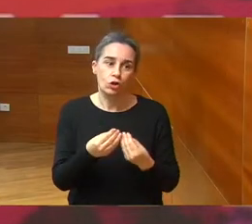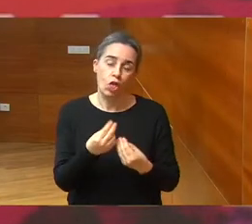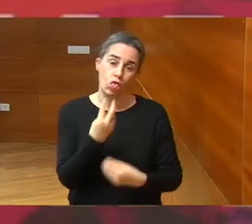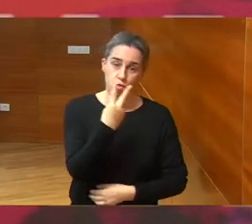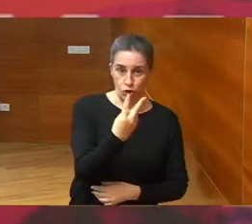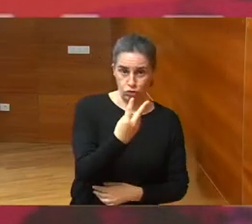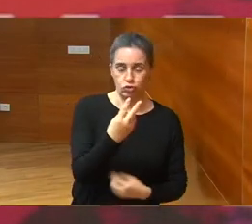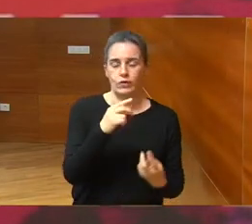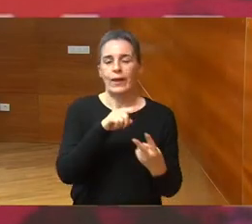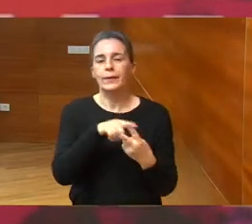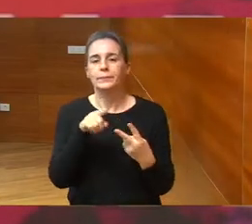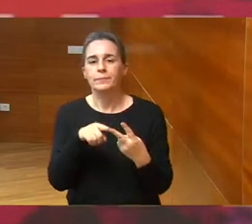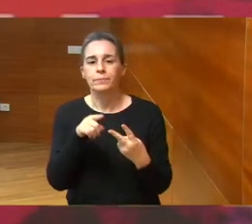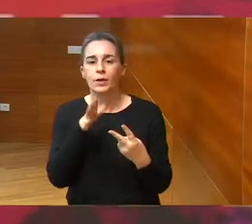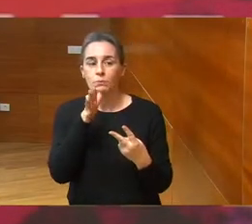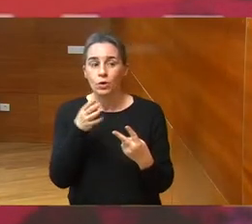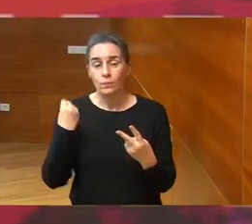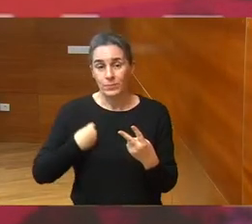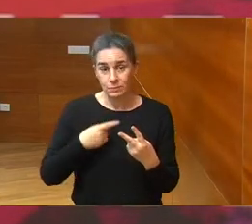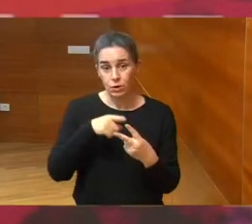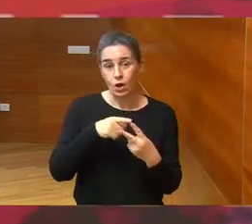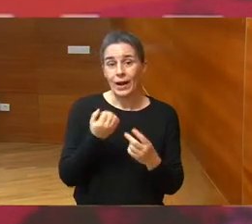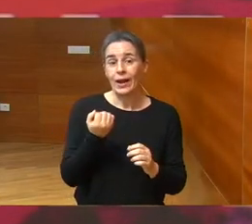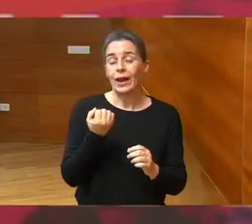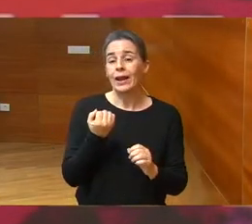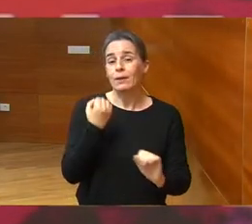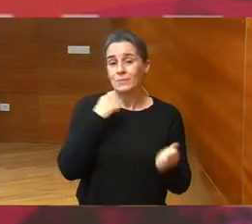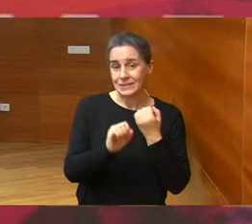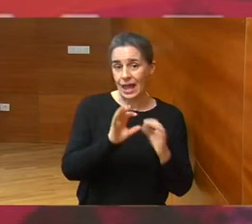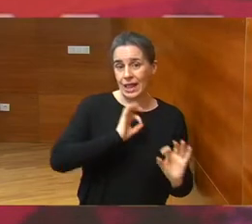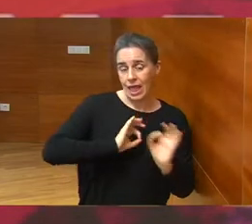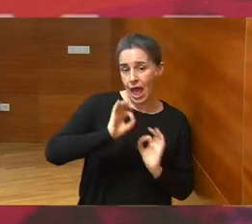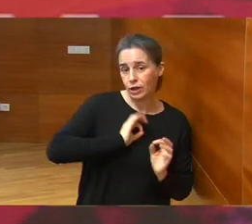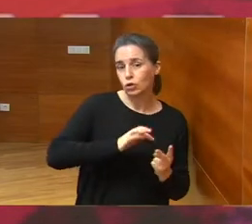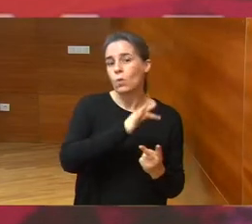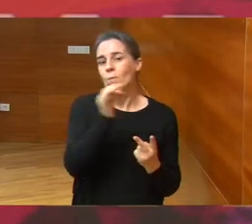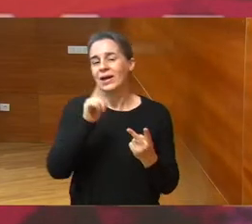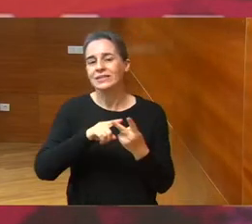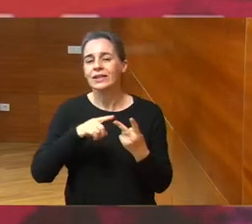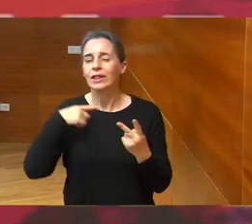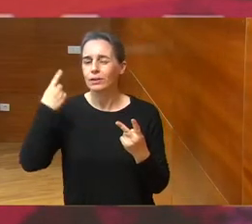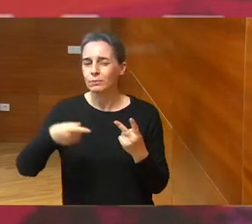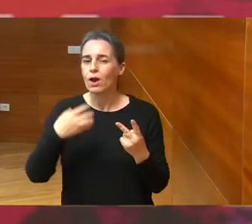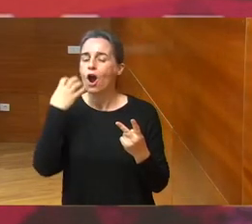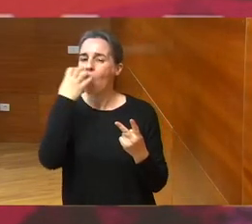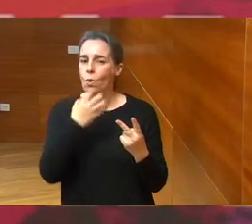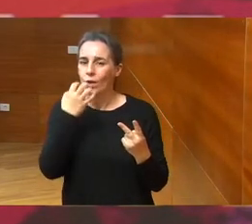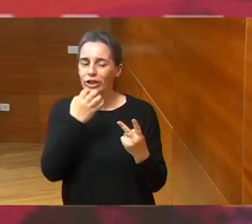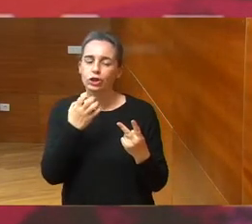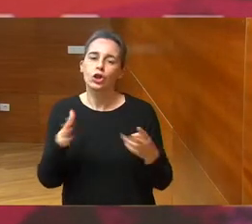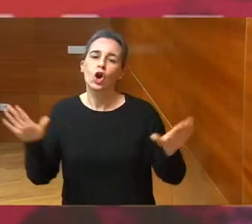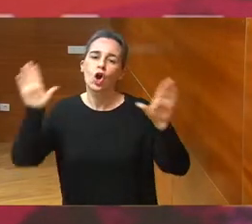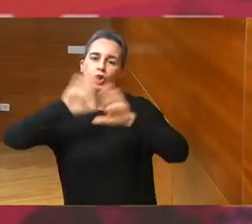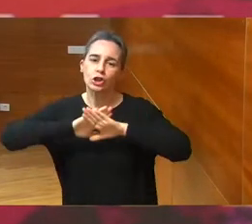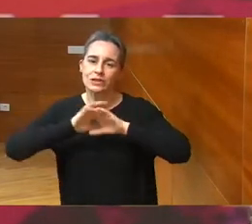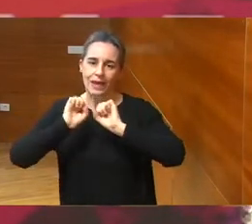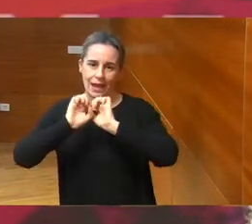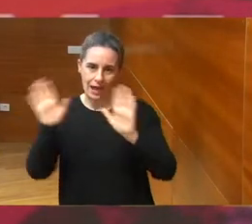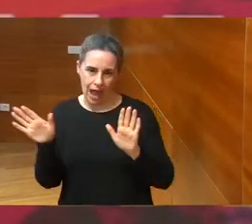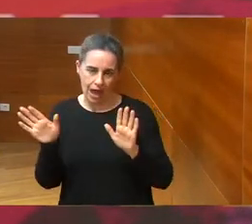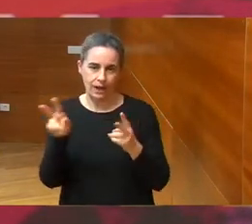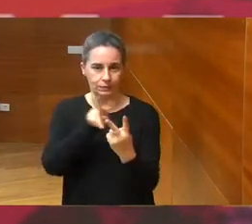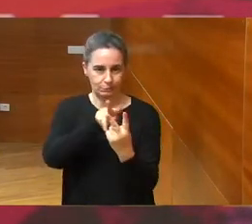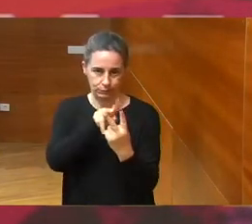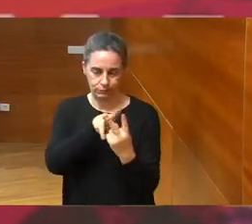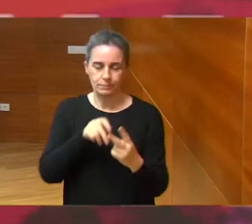también representó en ese mismo festival a pantomima cuento de la noche clara que curiosamente